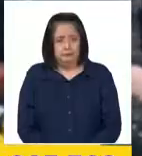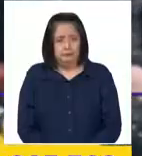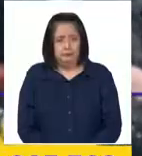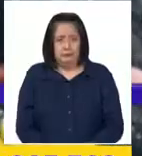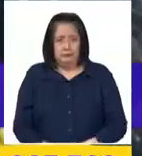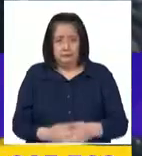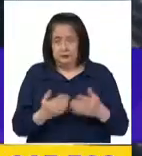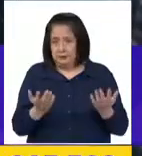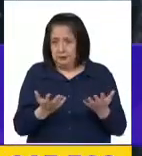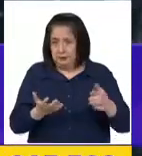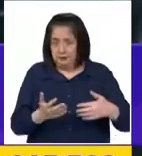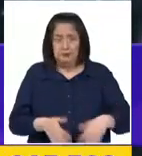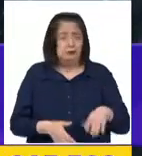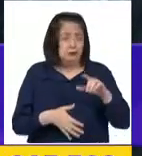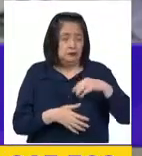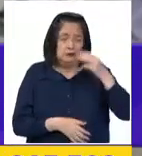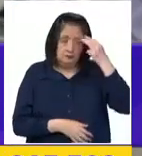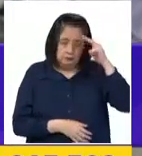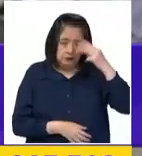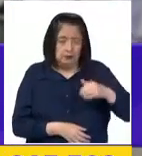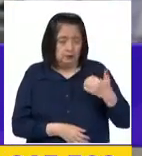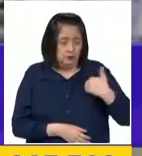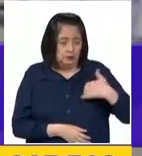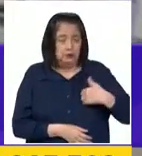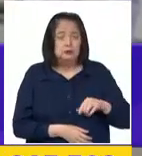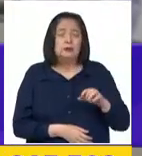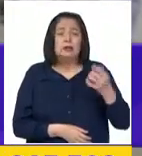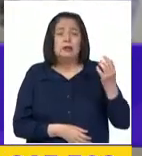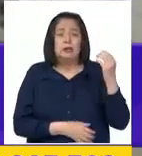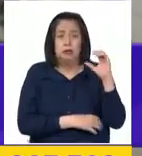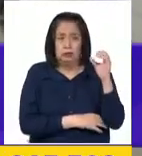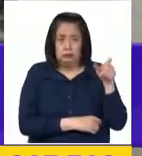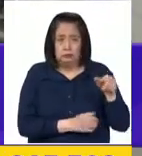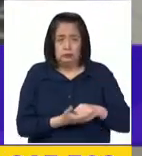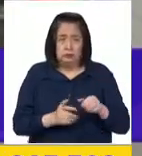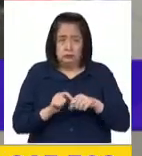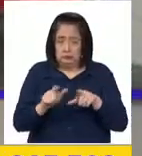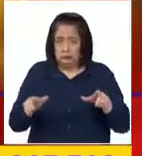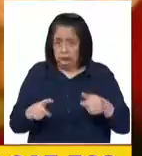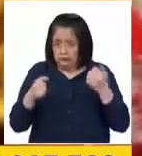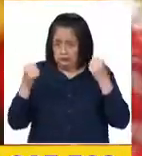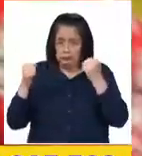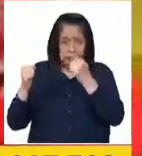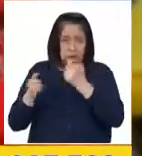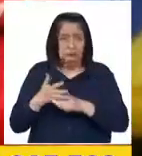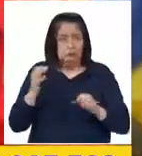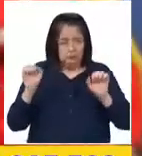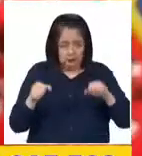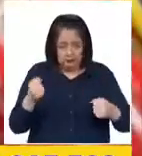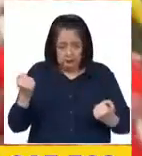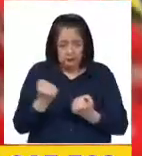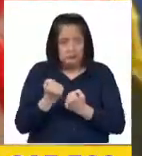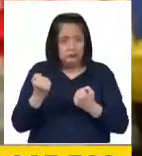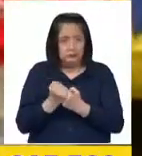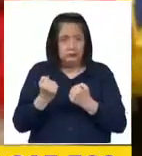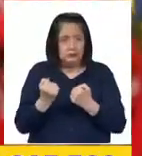Incluso aquí en la región, México, Argentina y Colombia fueron escenario de protestas que reiteran su apoyo a